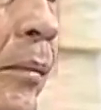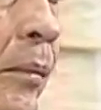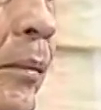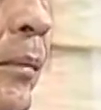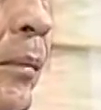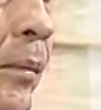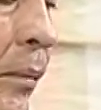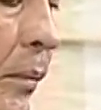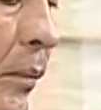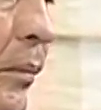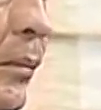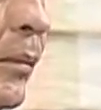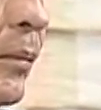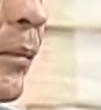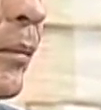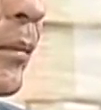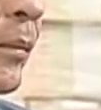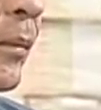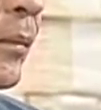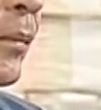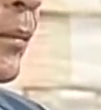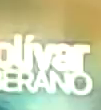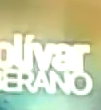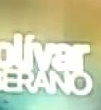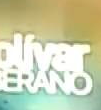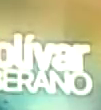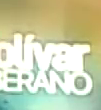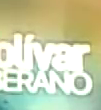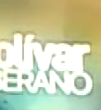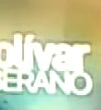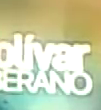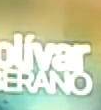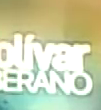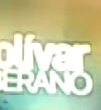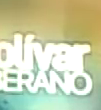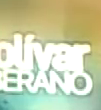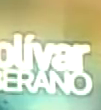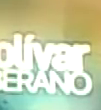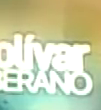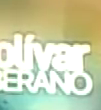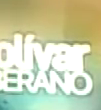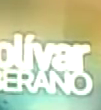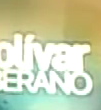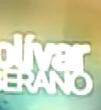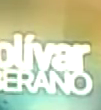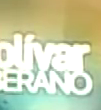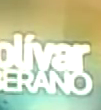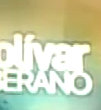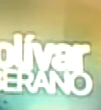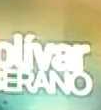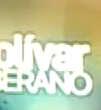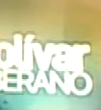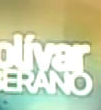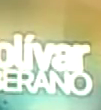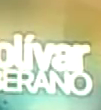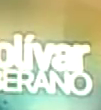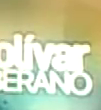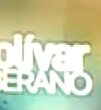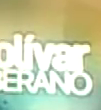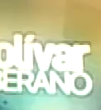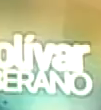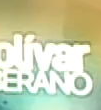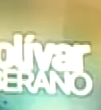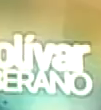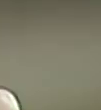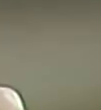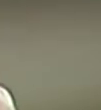lingotico. ¿Quién iba a pensar eso hace un año? No estábamos produciendo nada y fuimos elevando la producción. Tenemos que